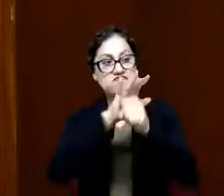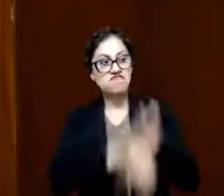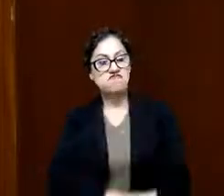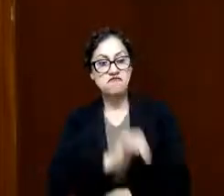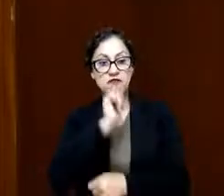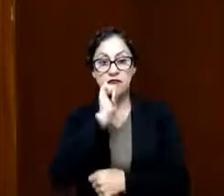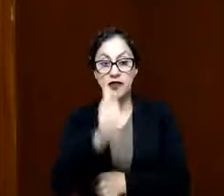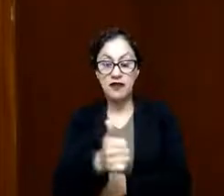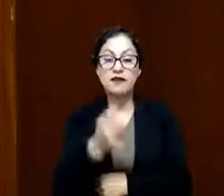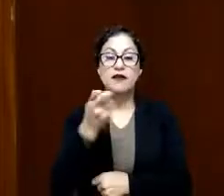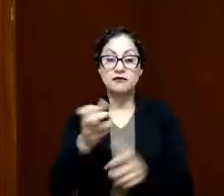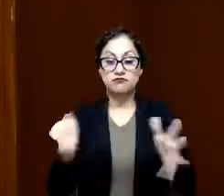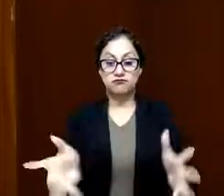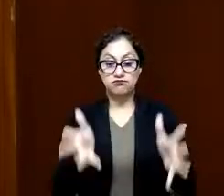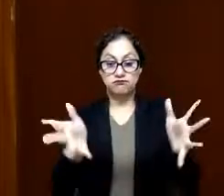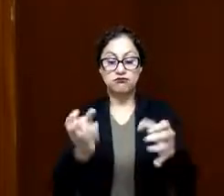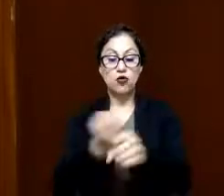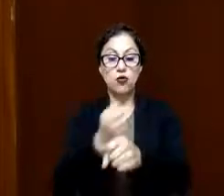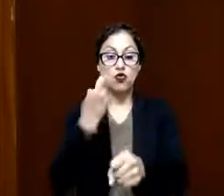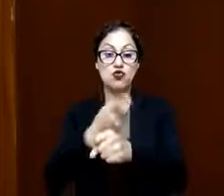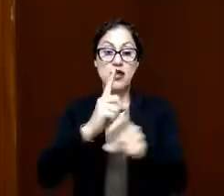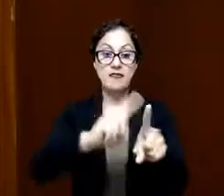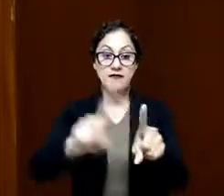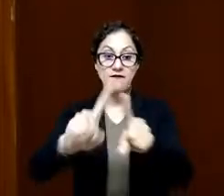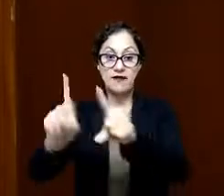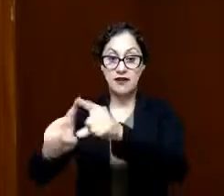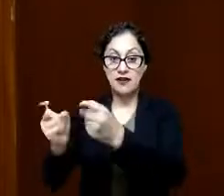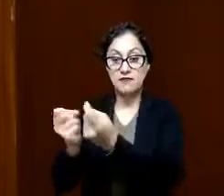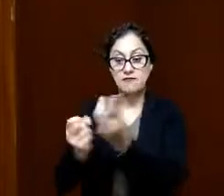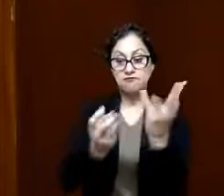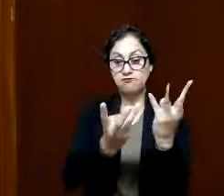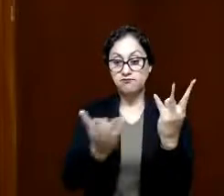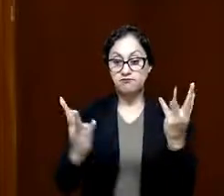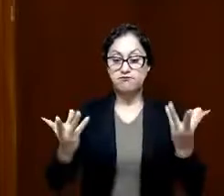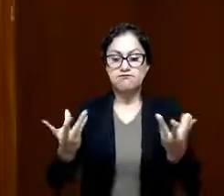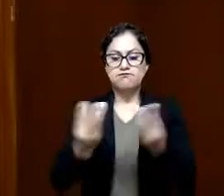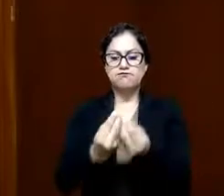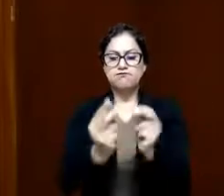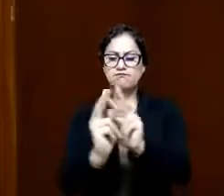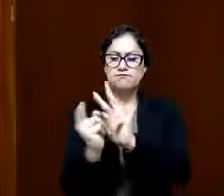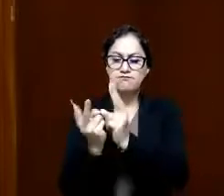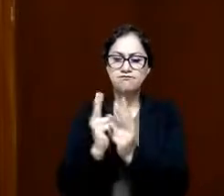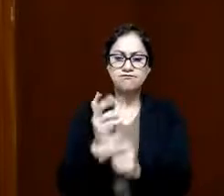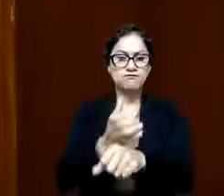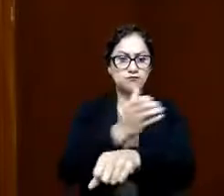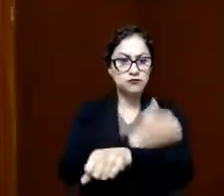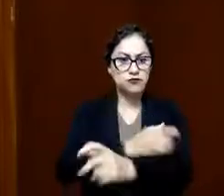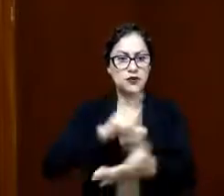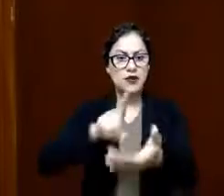generando todas las oportunidades de felicidad con nuestros vecinos, compañeros, en la